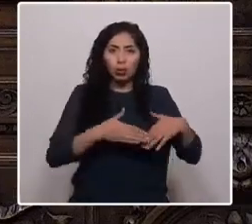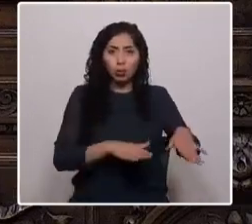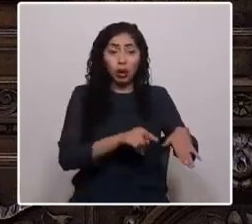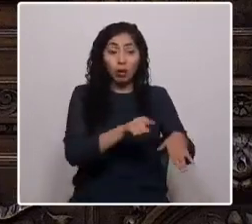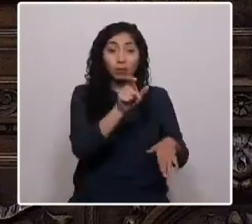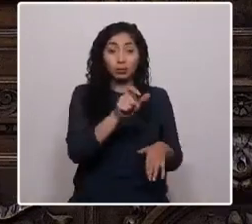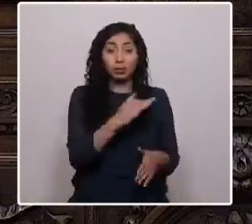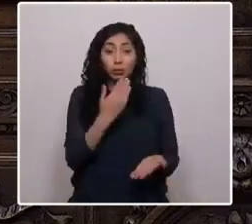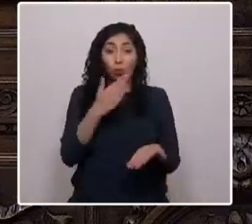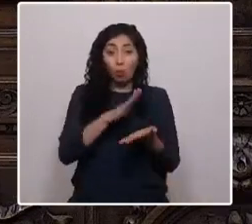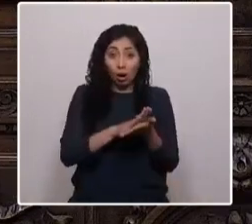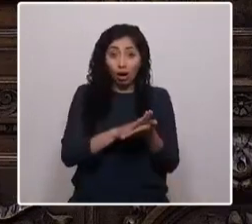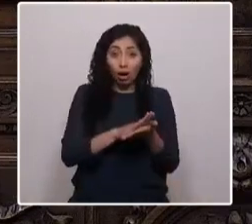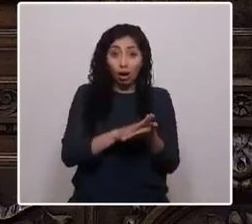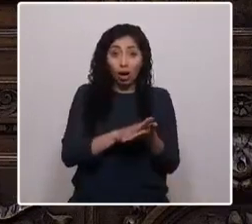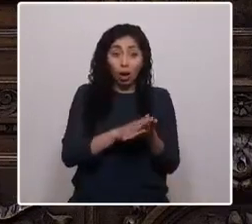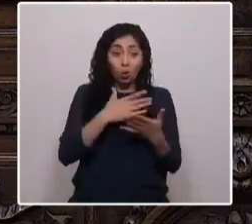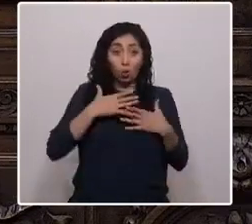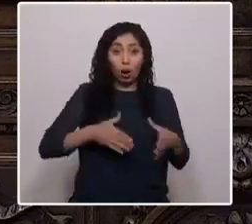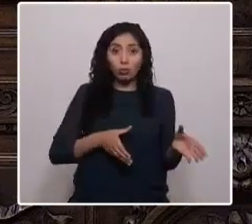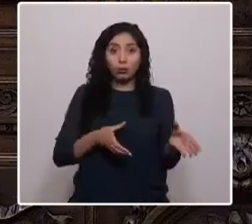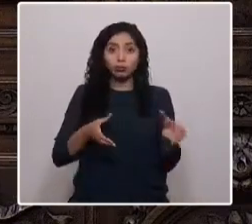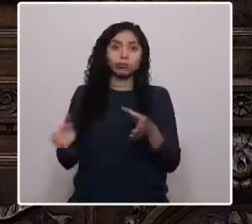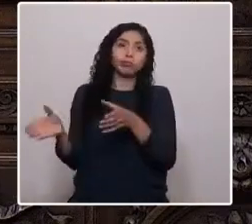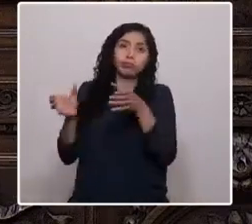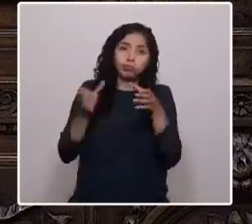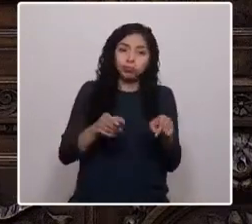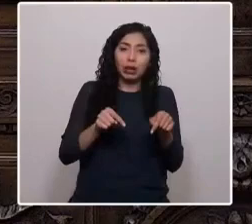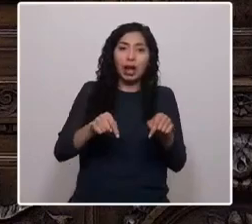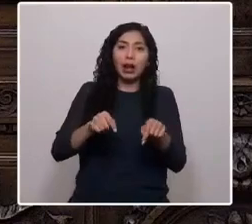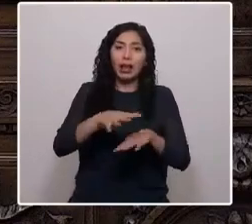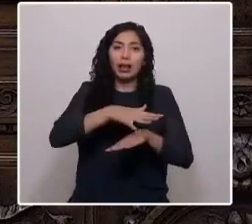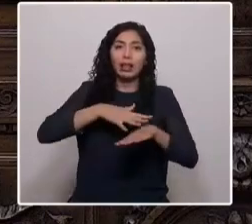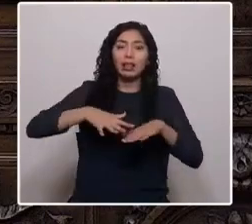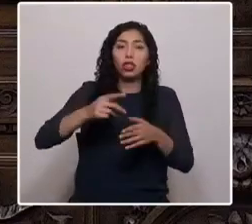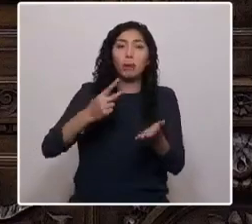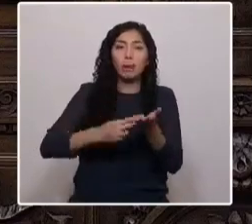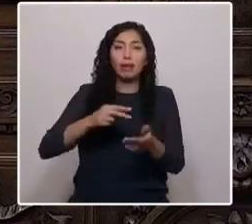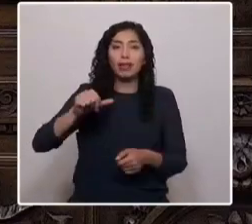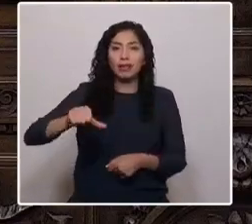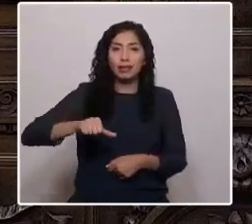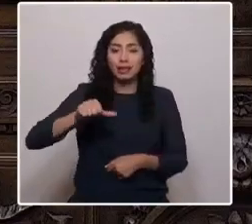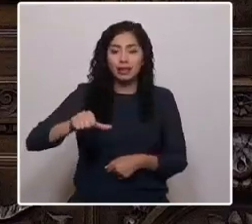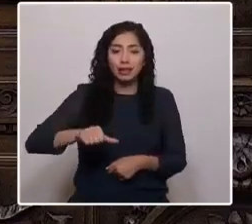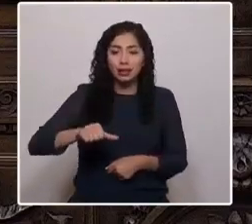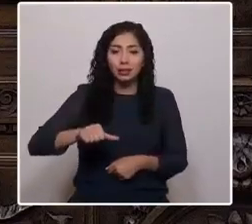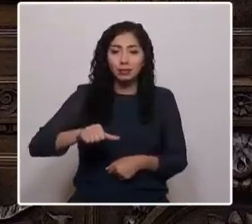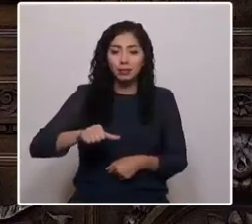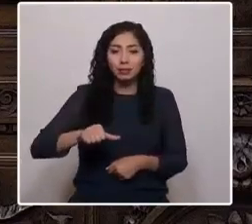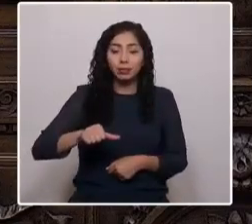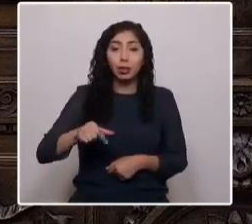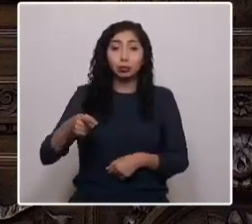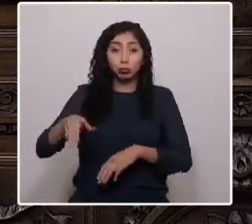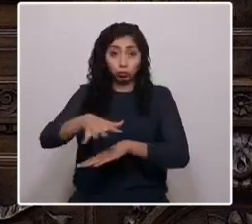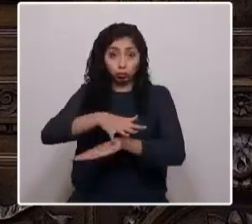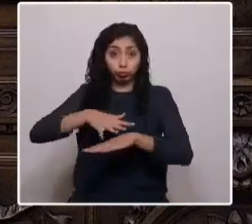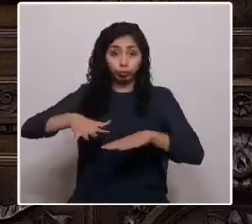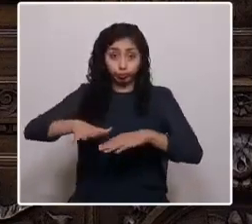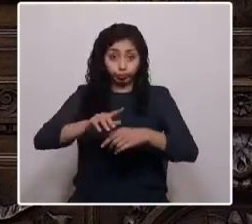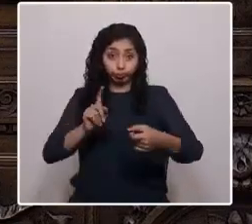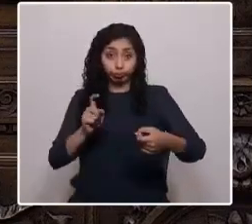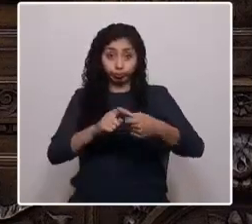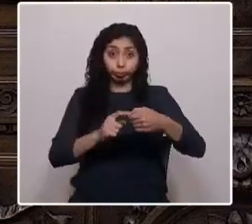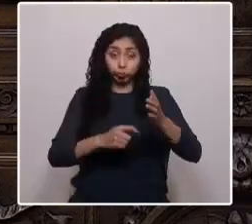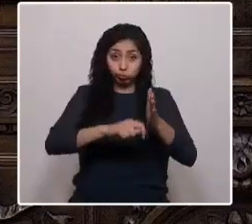2016 viva en un territorio insular cuya propiedad fue inscrita en su totalidad en 1933 por el